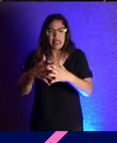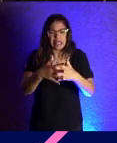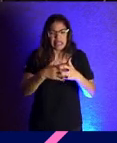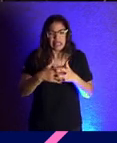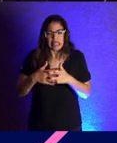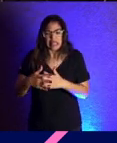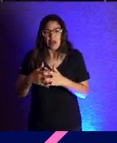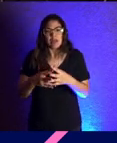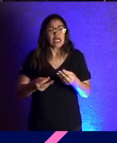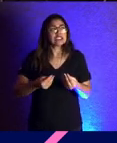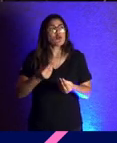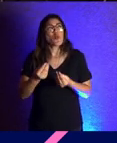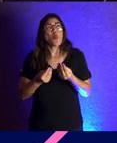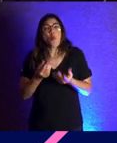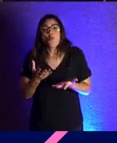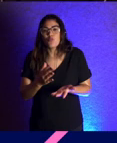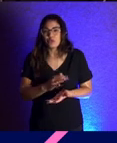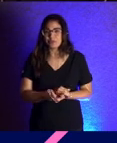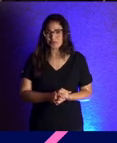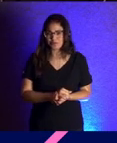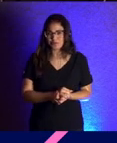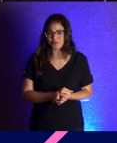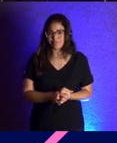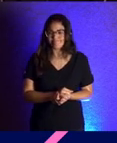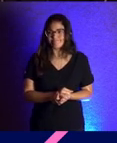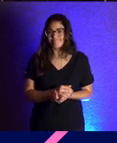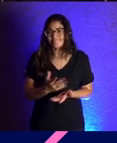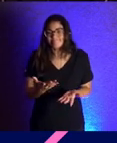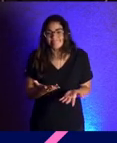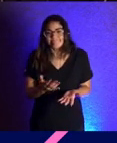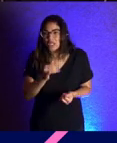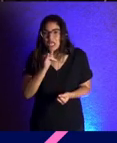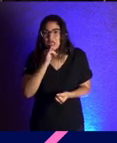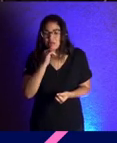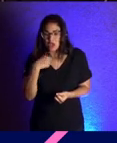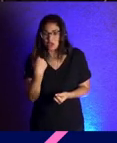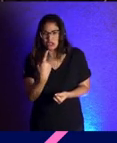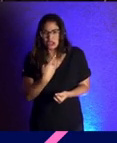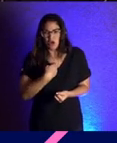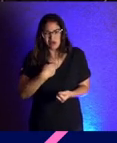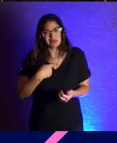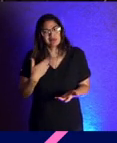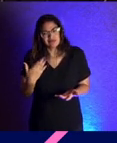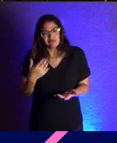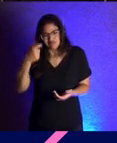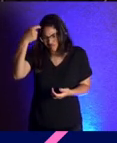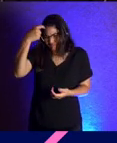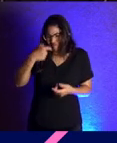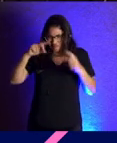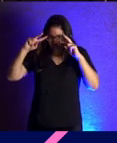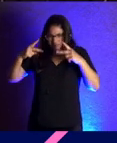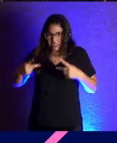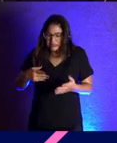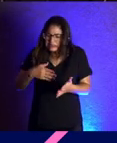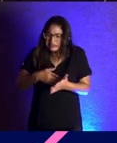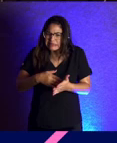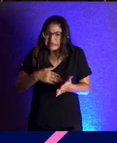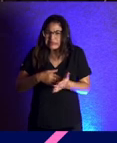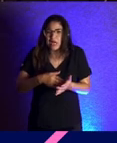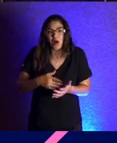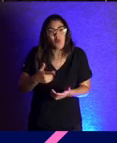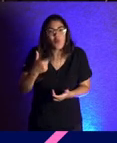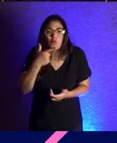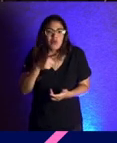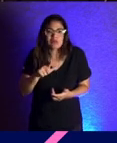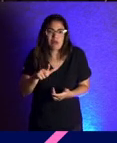foto sin decir sobre las canciones que también tenemos nosotros por ejemplo para formarles con el sentido.